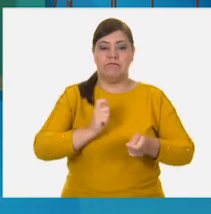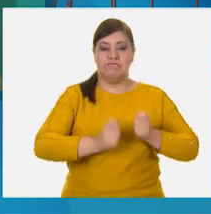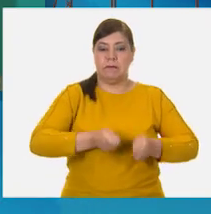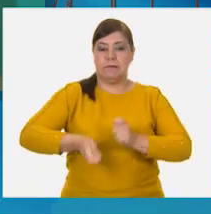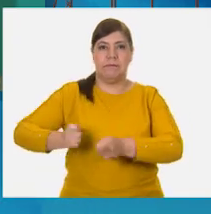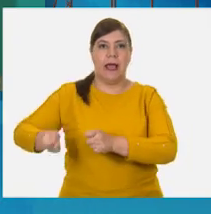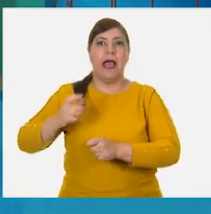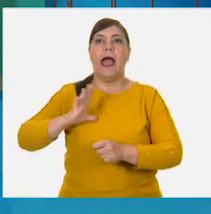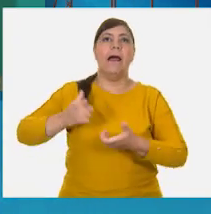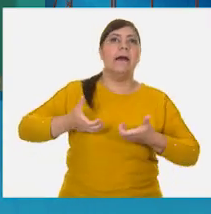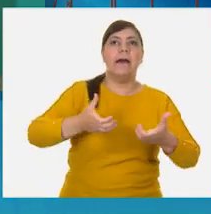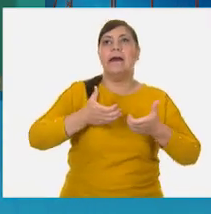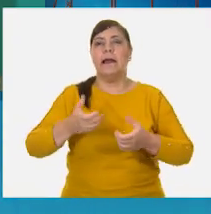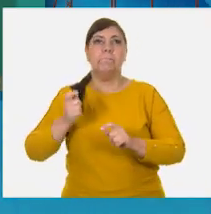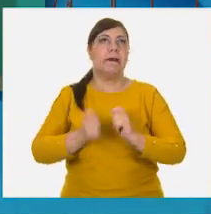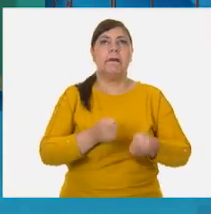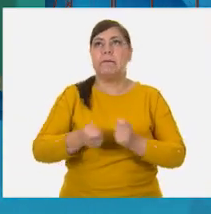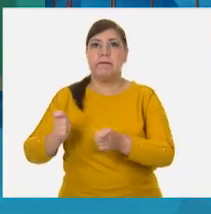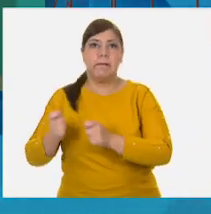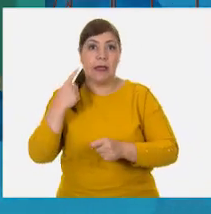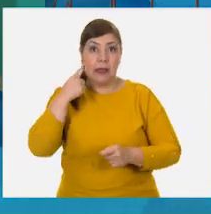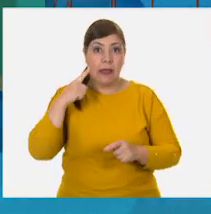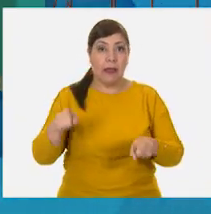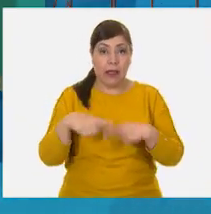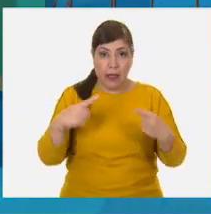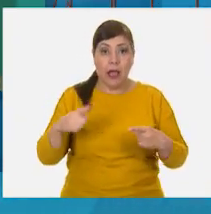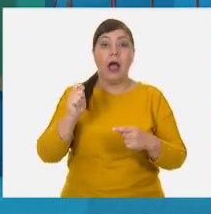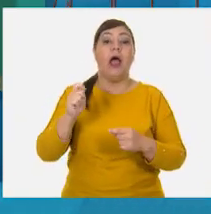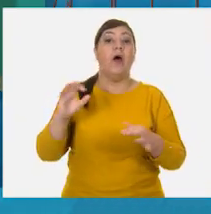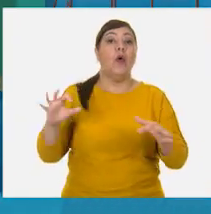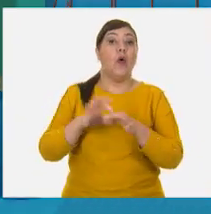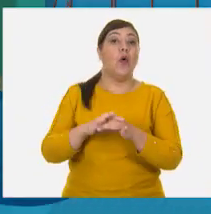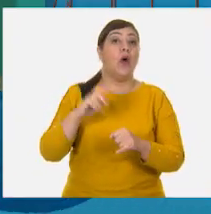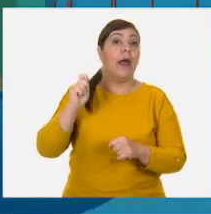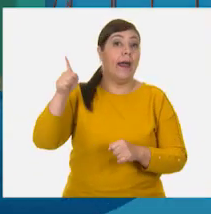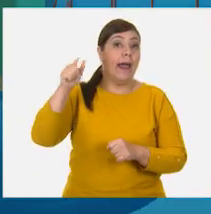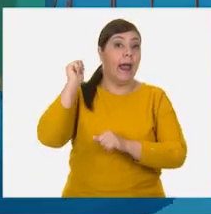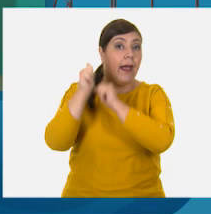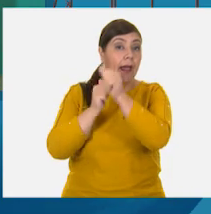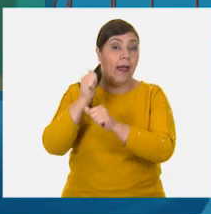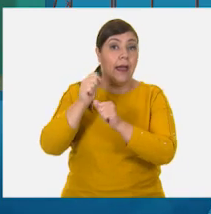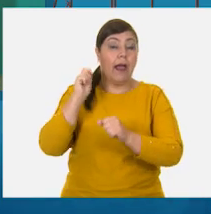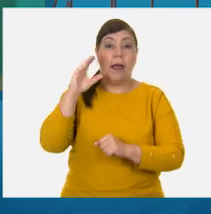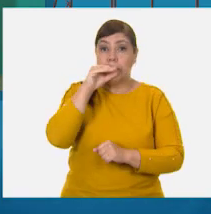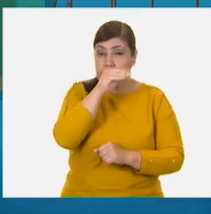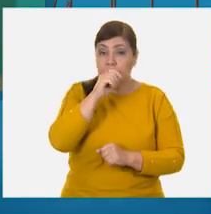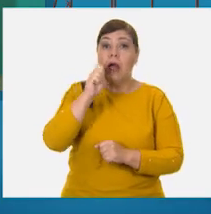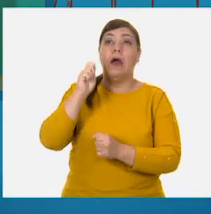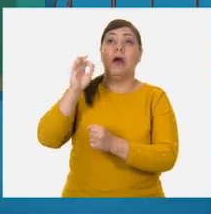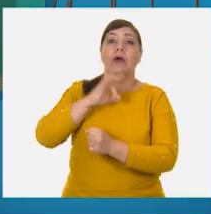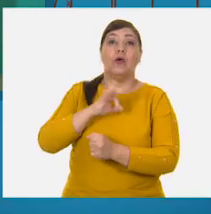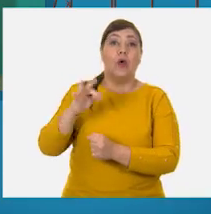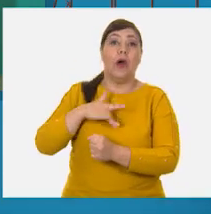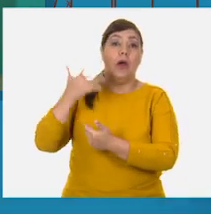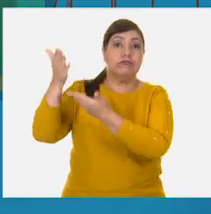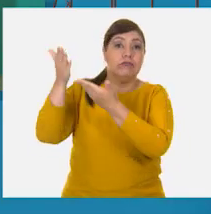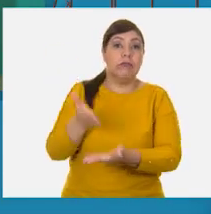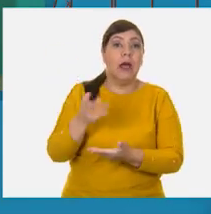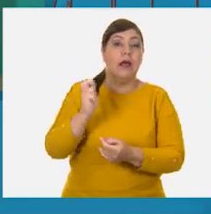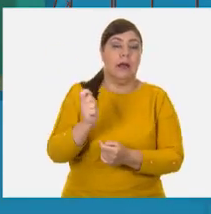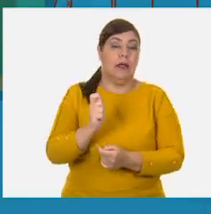que pasan por las calles, es un instrumento de origen africano que seguimos disfrutando nosotros como